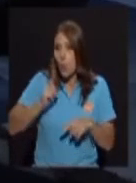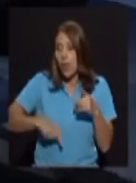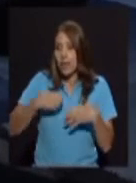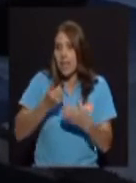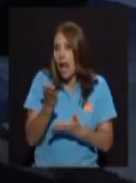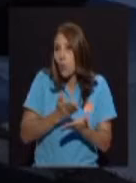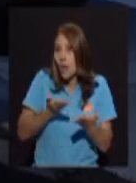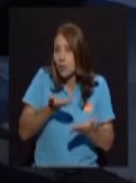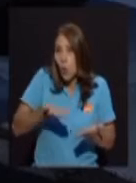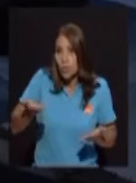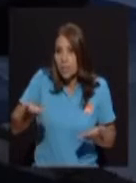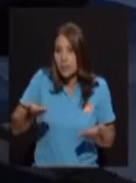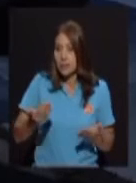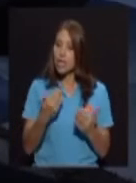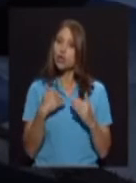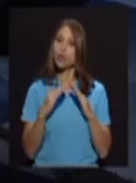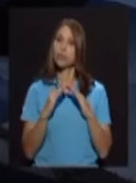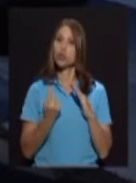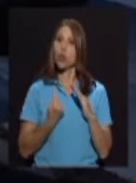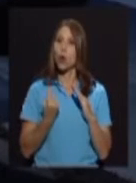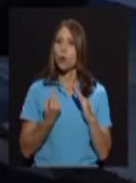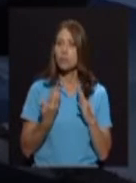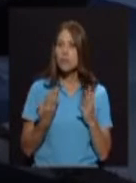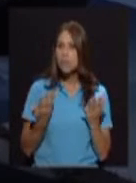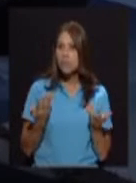y yo vivo solo,